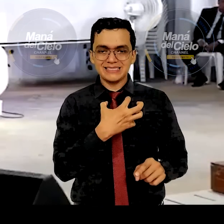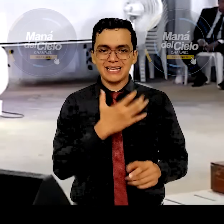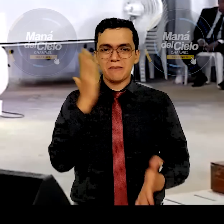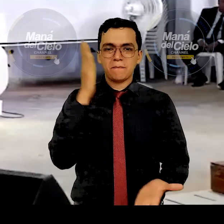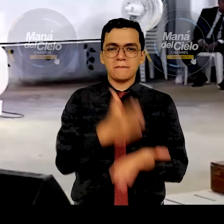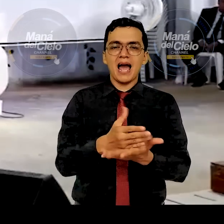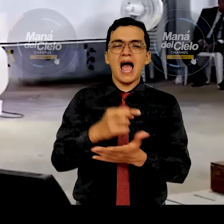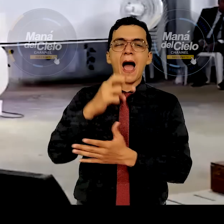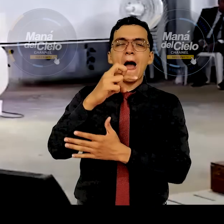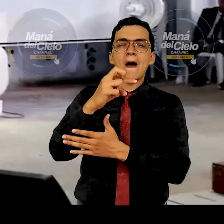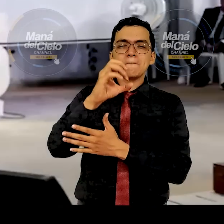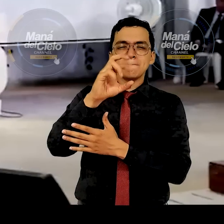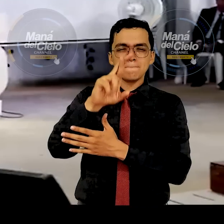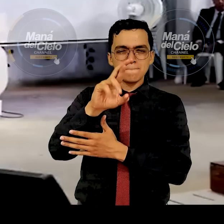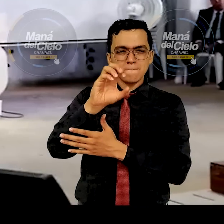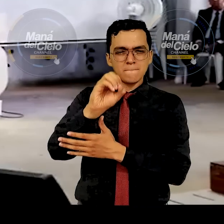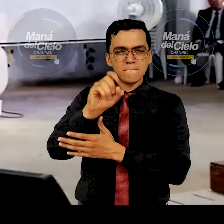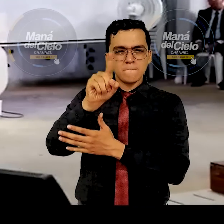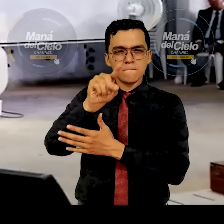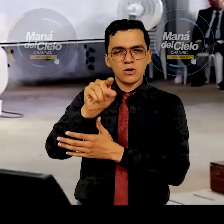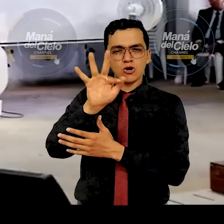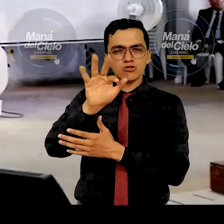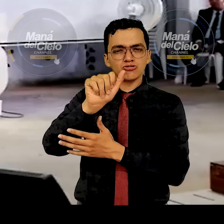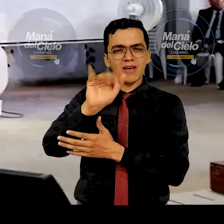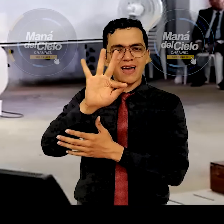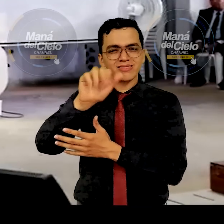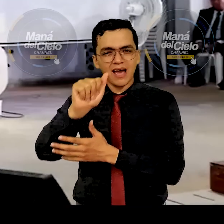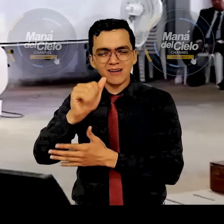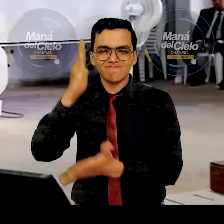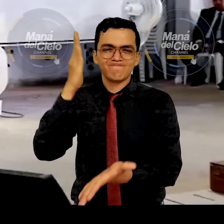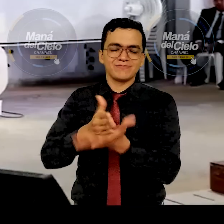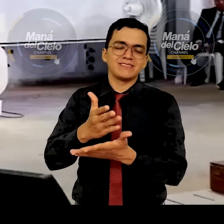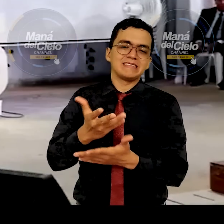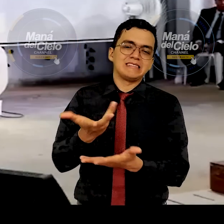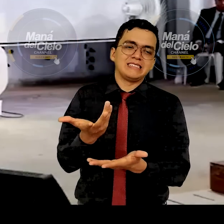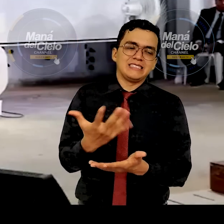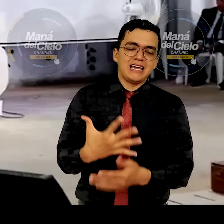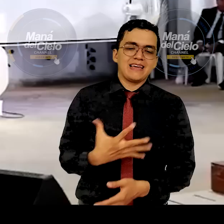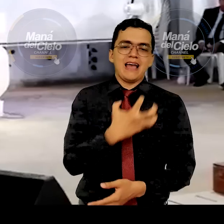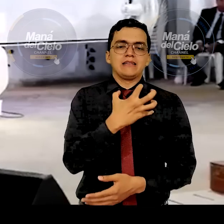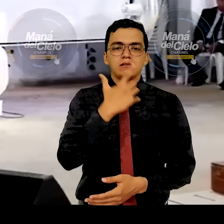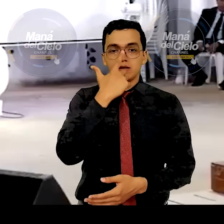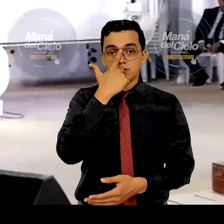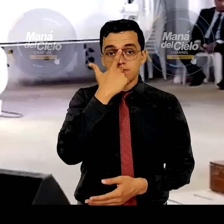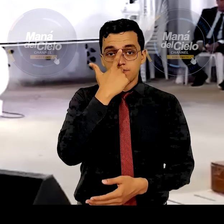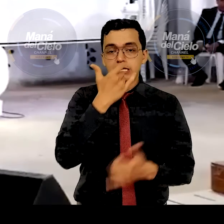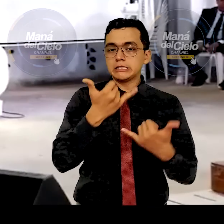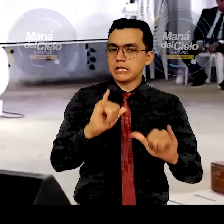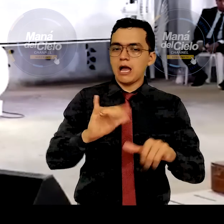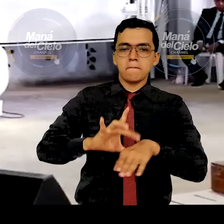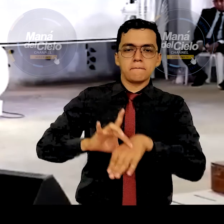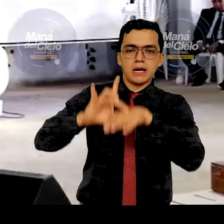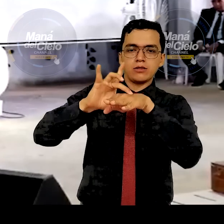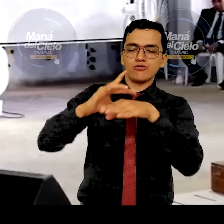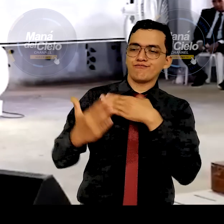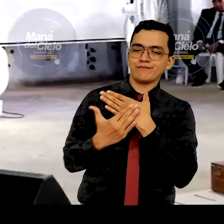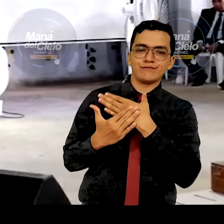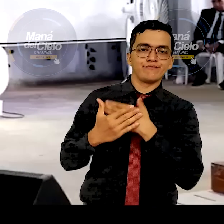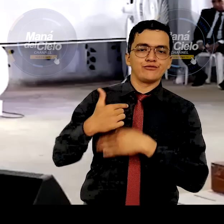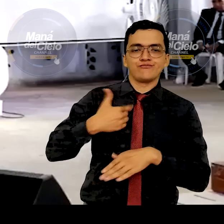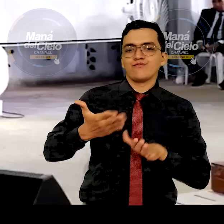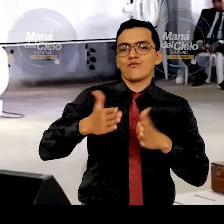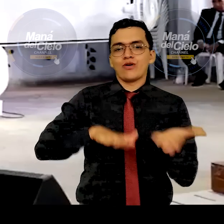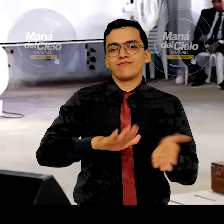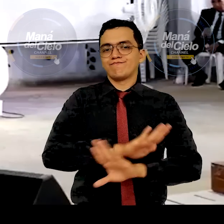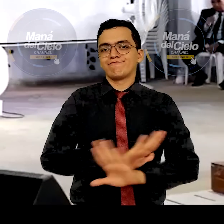Y claro, cuando te dicen una cosa así, se impacta, ¿verdad? Yo tenía 52 años, estaba enterito,